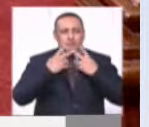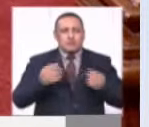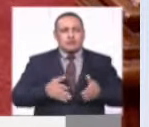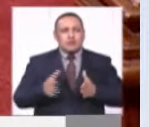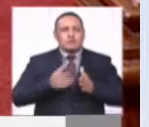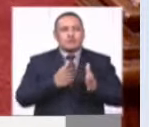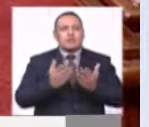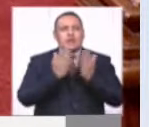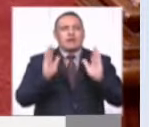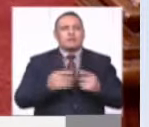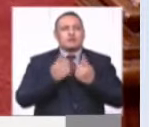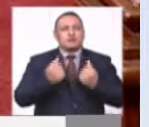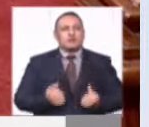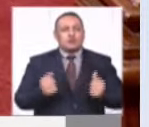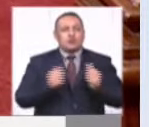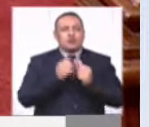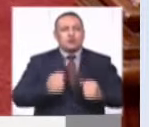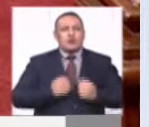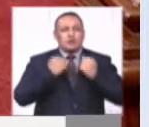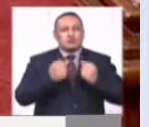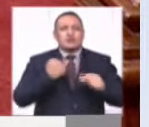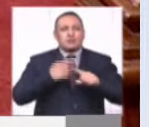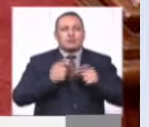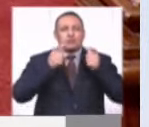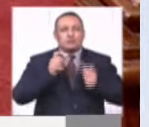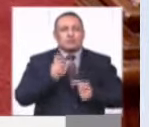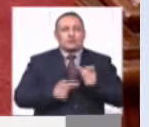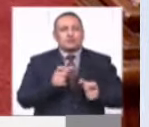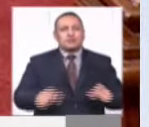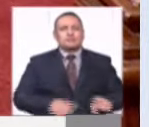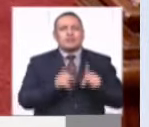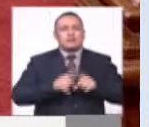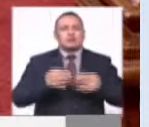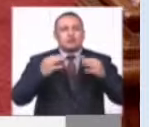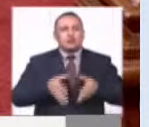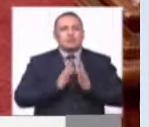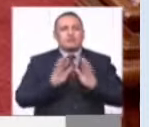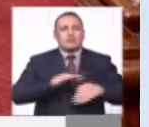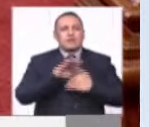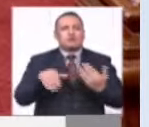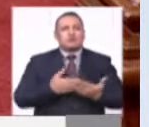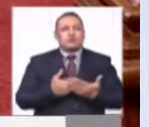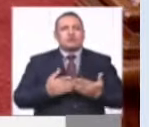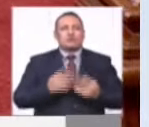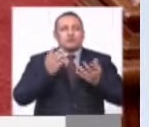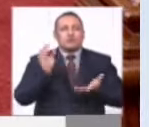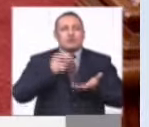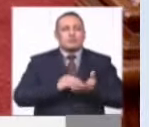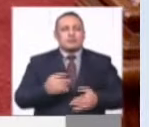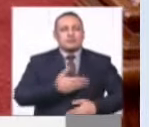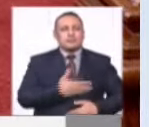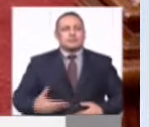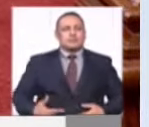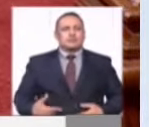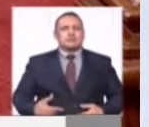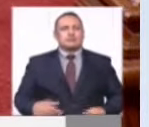causa de la reactivación económica y la lucha por la seguridad ciudadana nos convoca a todos. Una